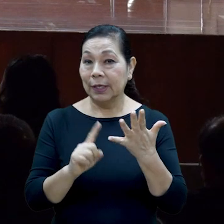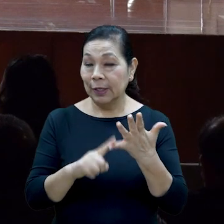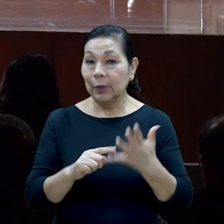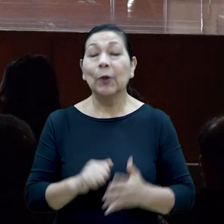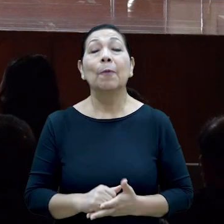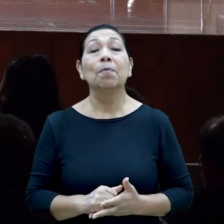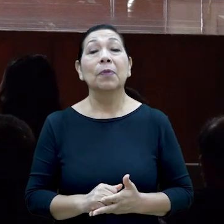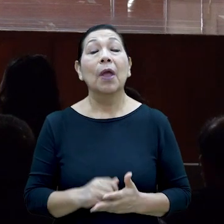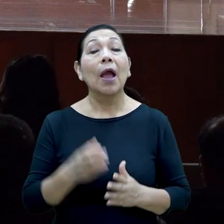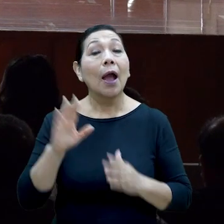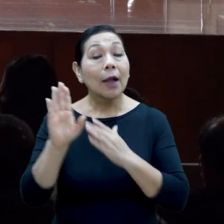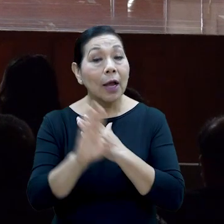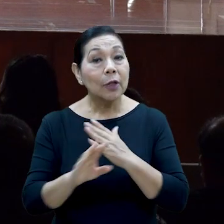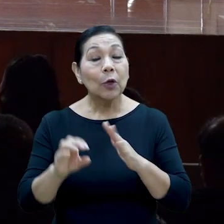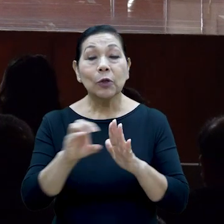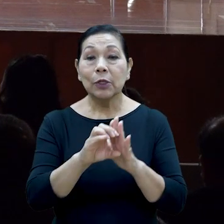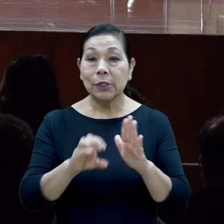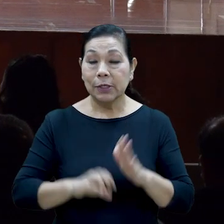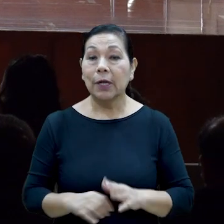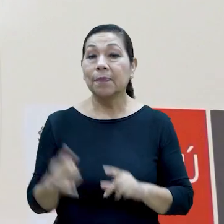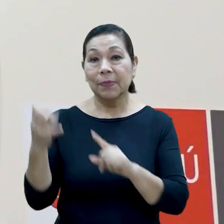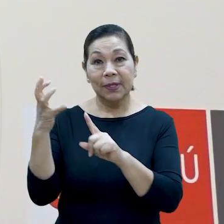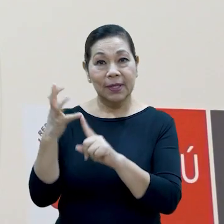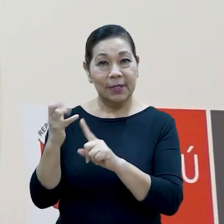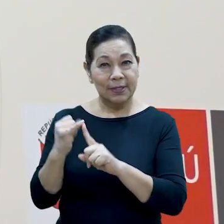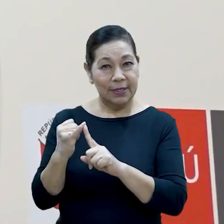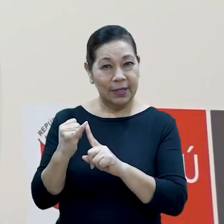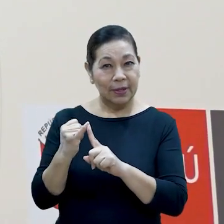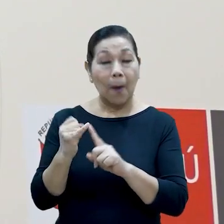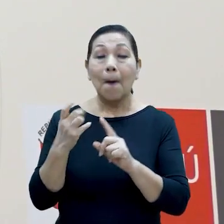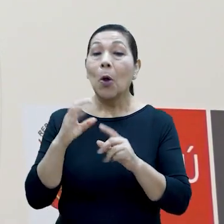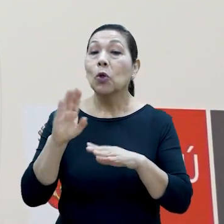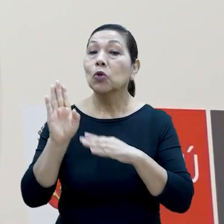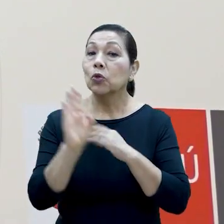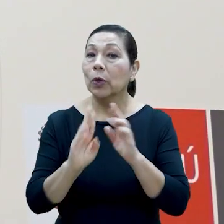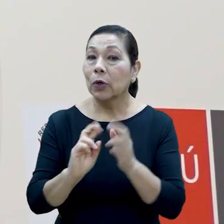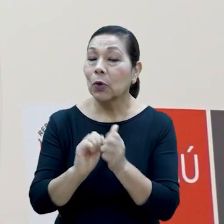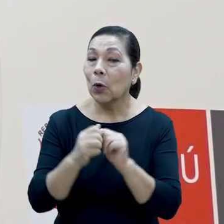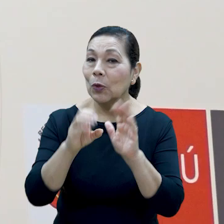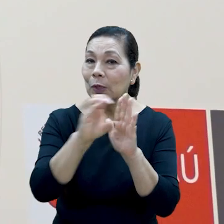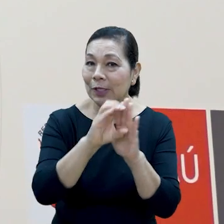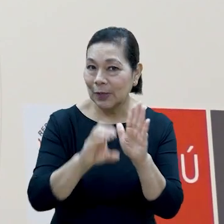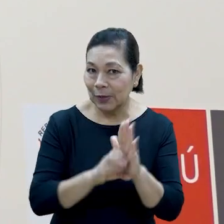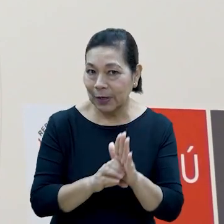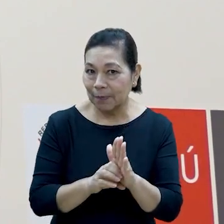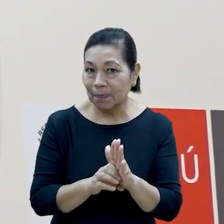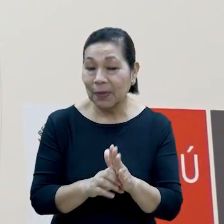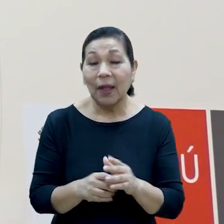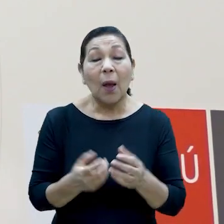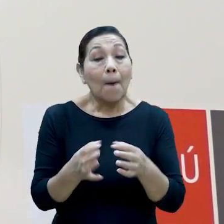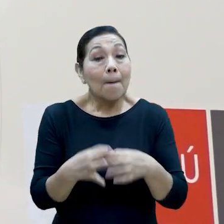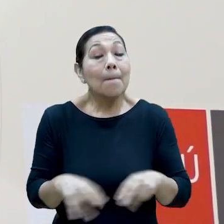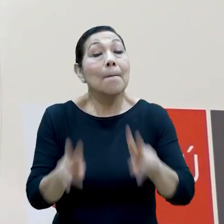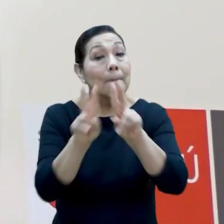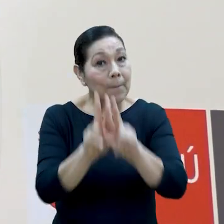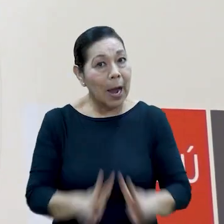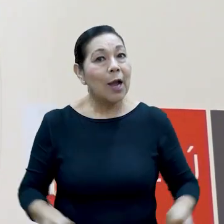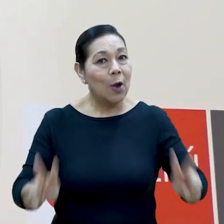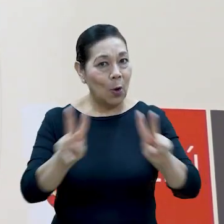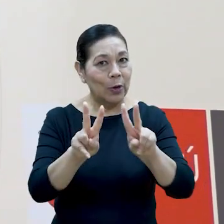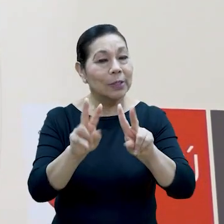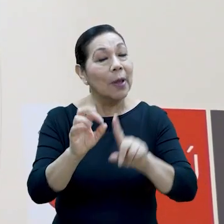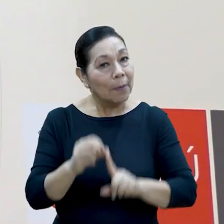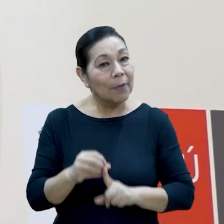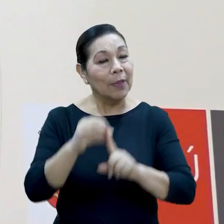Estado. El quinto título, de las garantías constitucionales. Y el sexto título, sobre la reforma de la Constitución, destacándose los valores